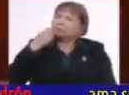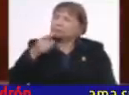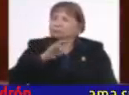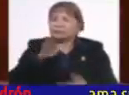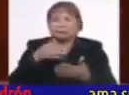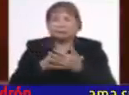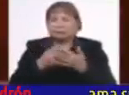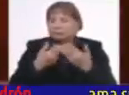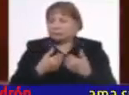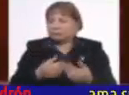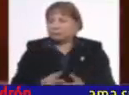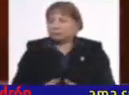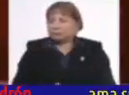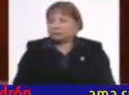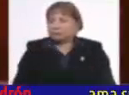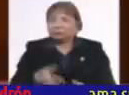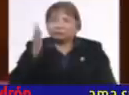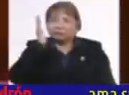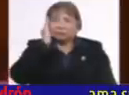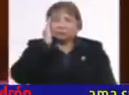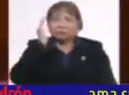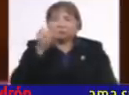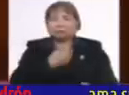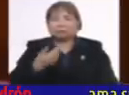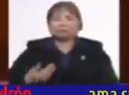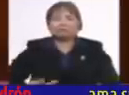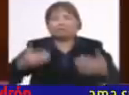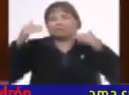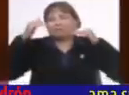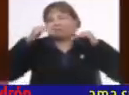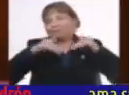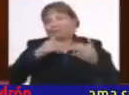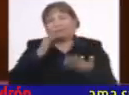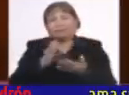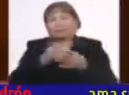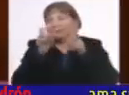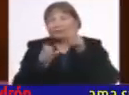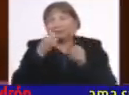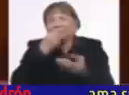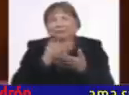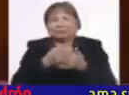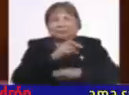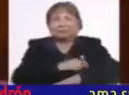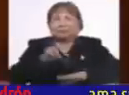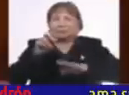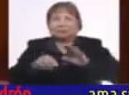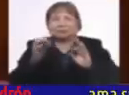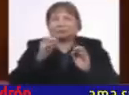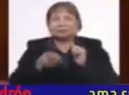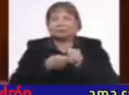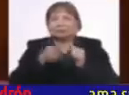todos de todos es de conocimiento que este gobierno carece de gente preparada de gente idónea de profesionales que cumplan